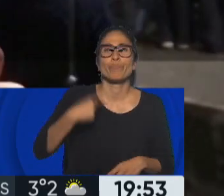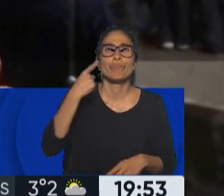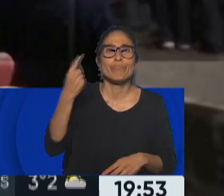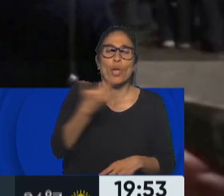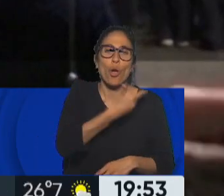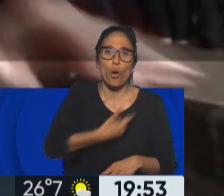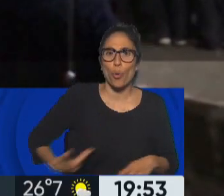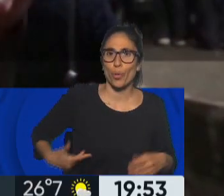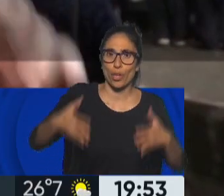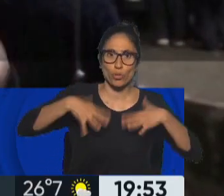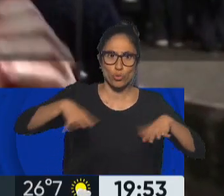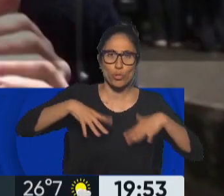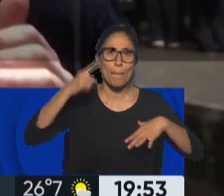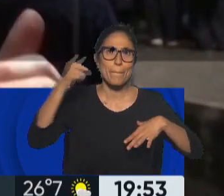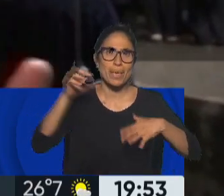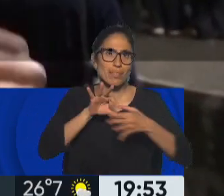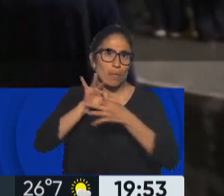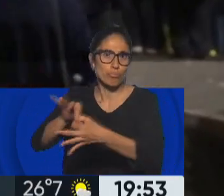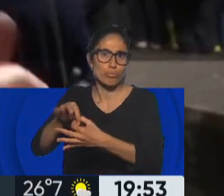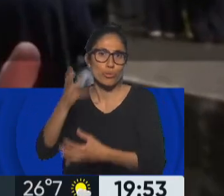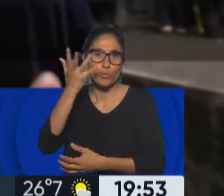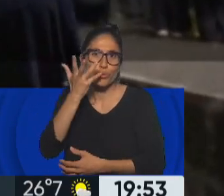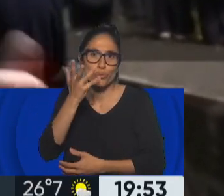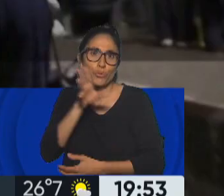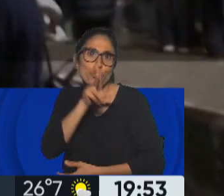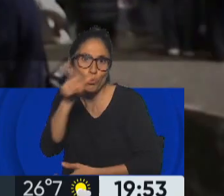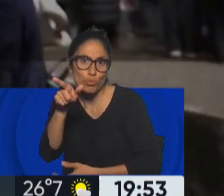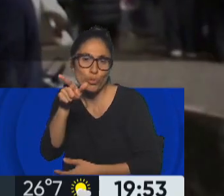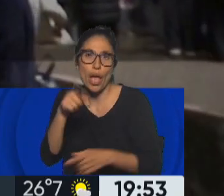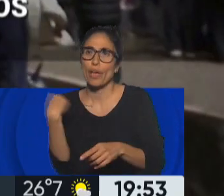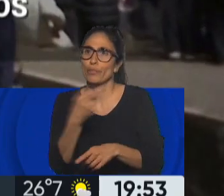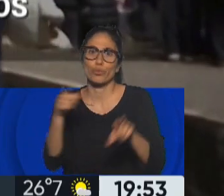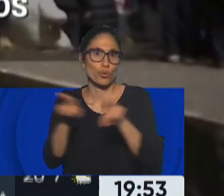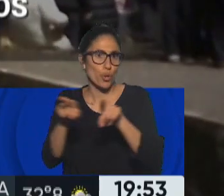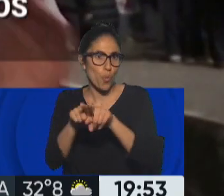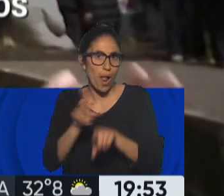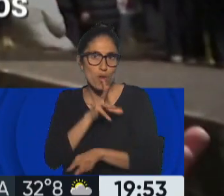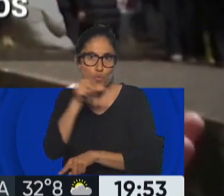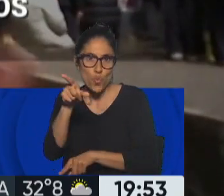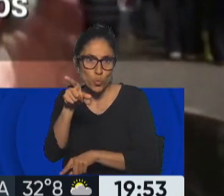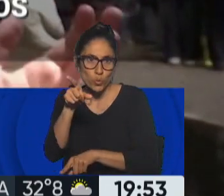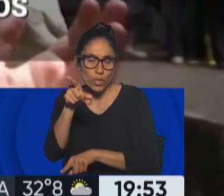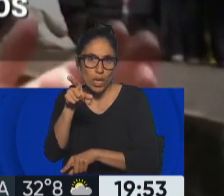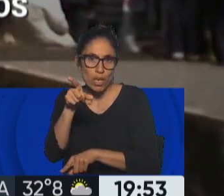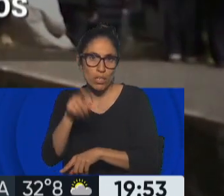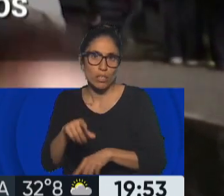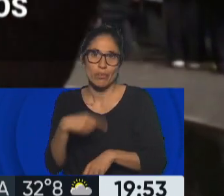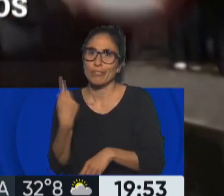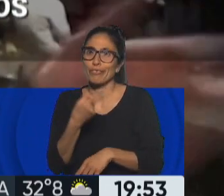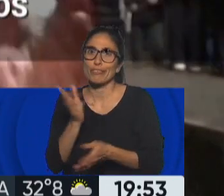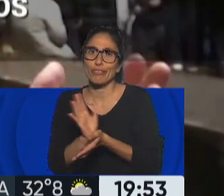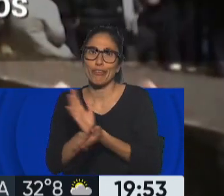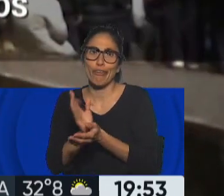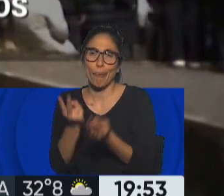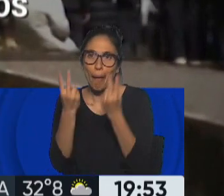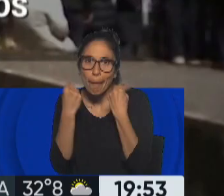thinks that Georgia is Russian and we will act as the Russian peoples do, and no one will come out in the street if